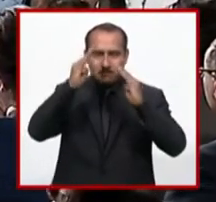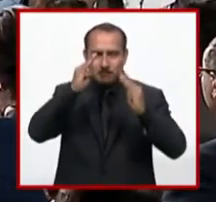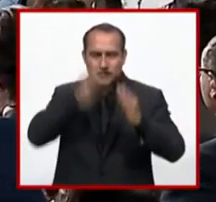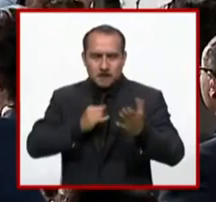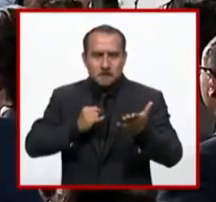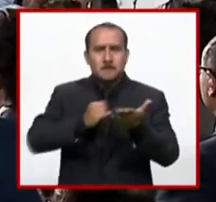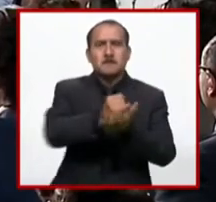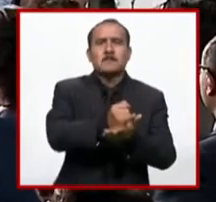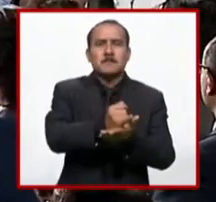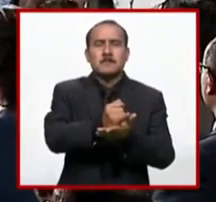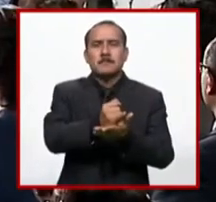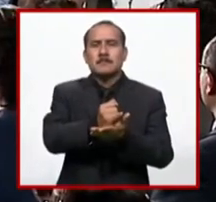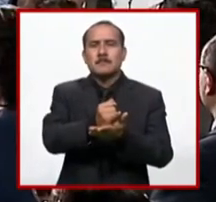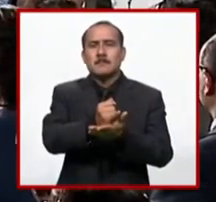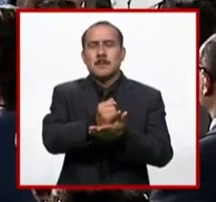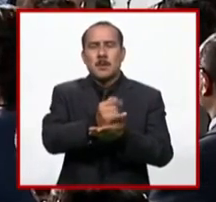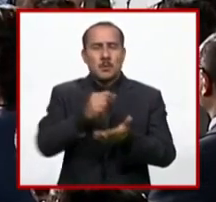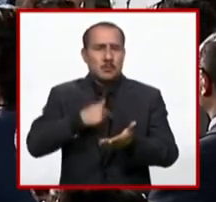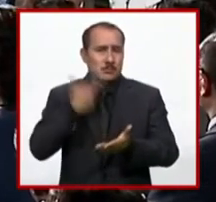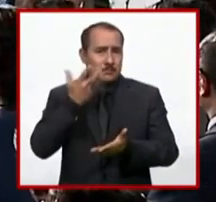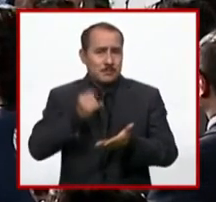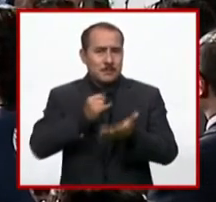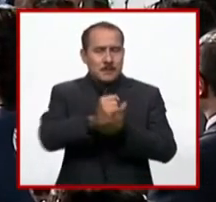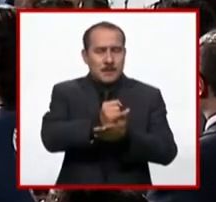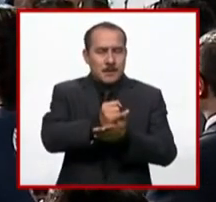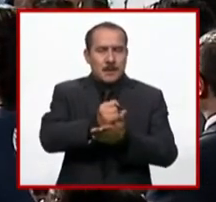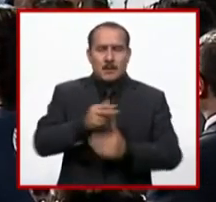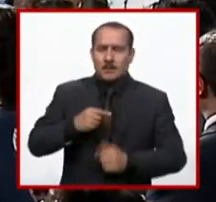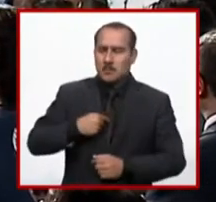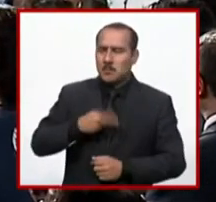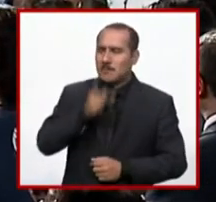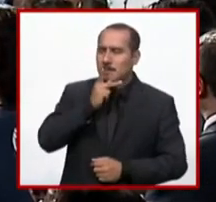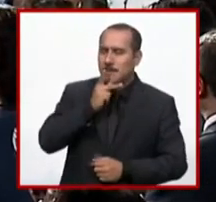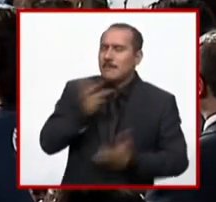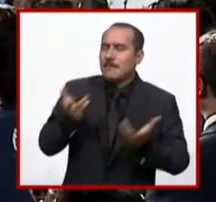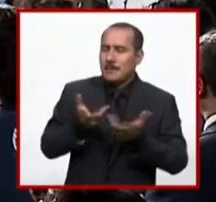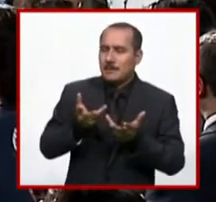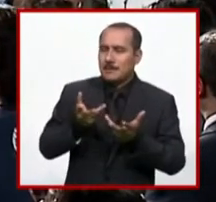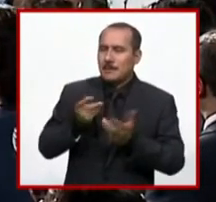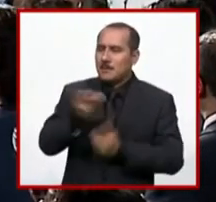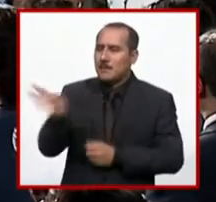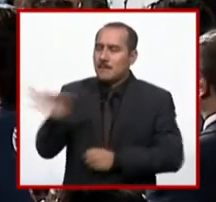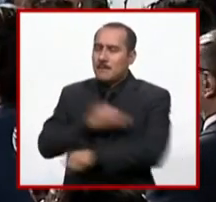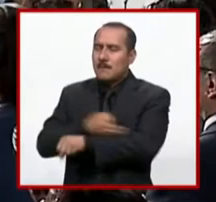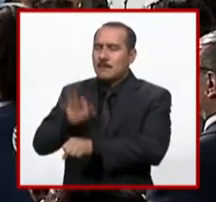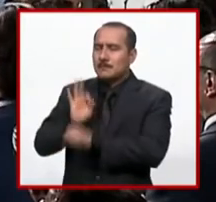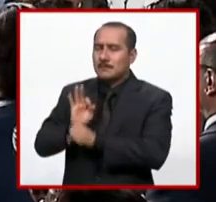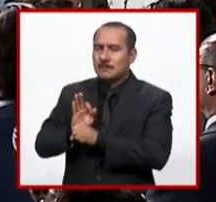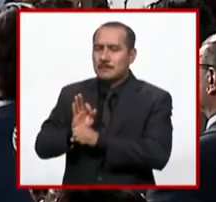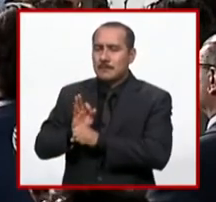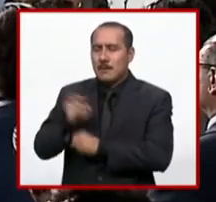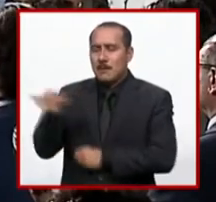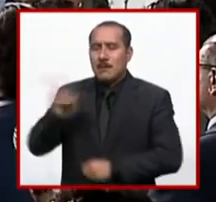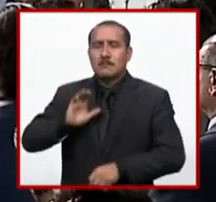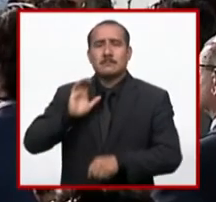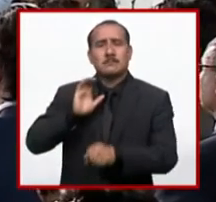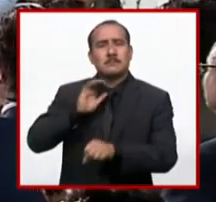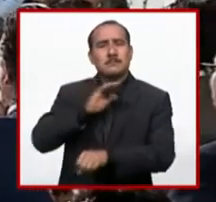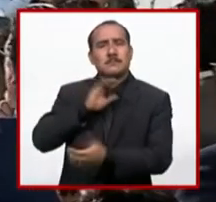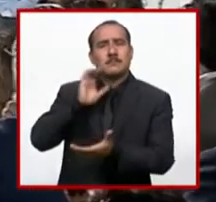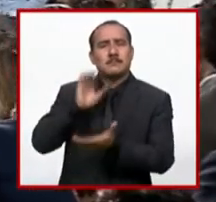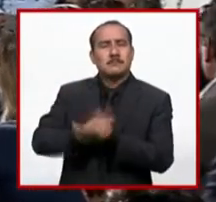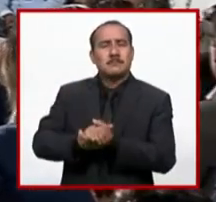tomamos, cada vez que yo decido, pienso como padre de familia. Y sé que ahí está mi esposa también, que